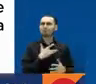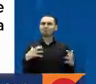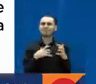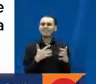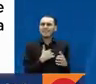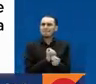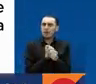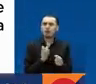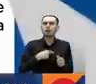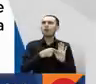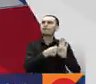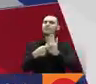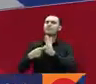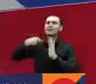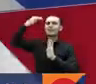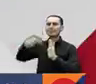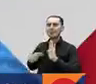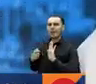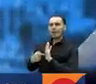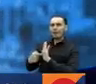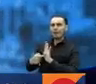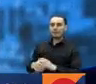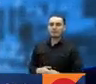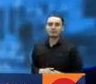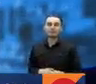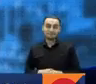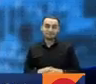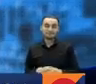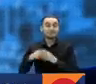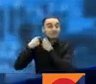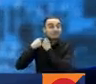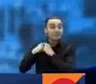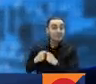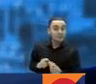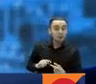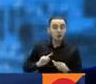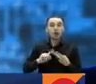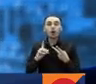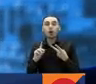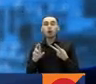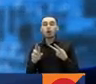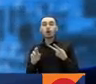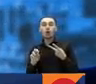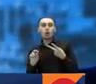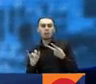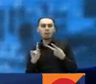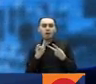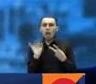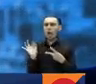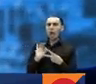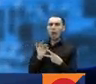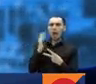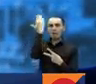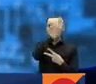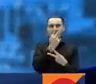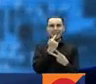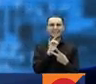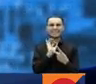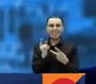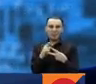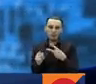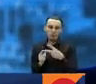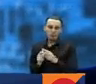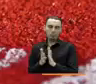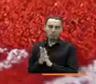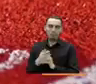enorgullece cómo representa nuestra historia. Ingrid Betancourt y Rodolfo Hernández no tuvieron agenda pública antes de esta